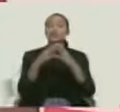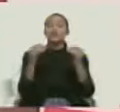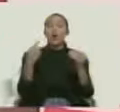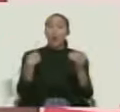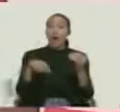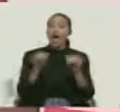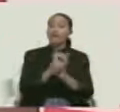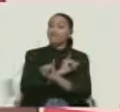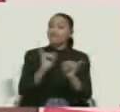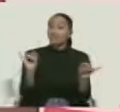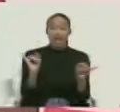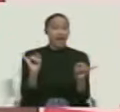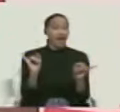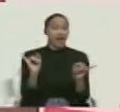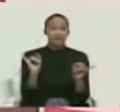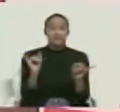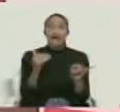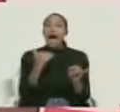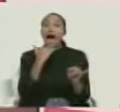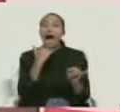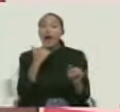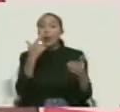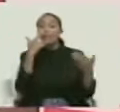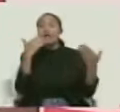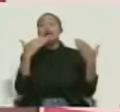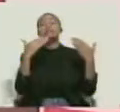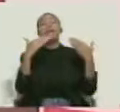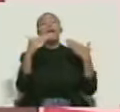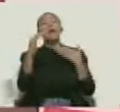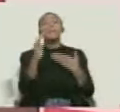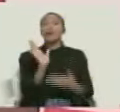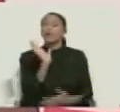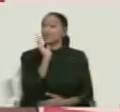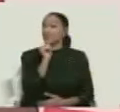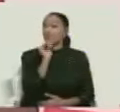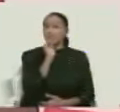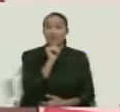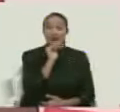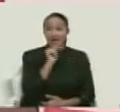llama? Héctor Lavoe. El mismo de Juanito.